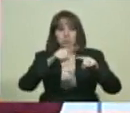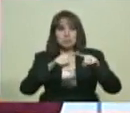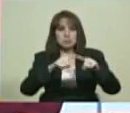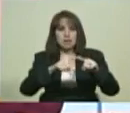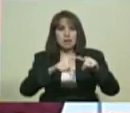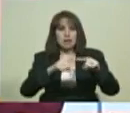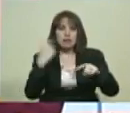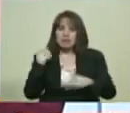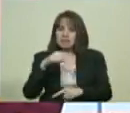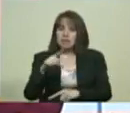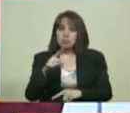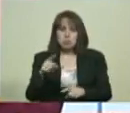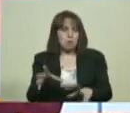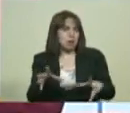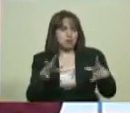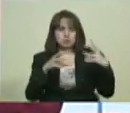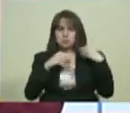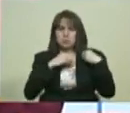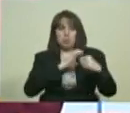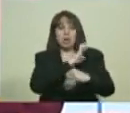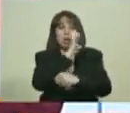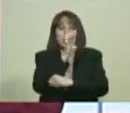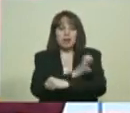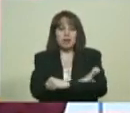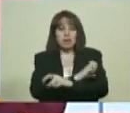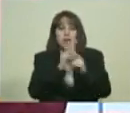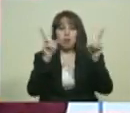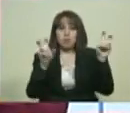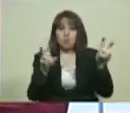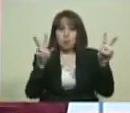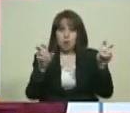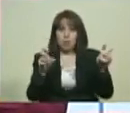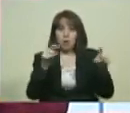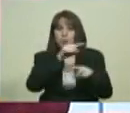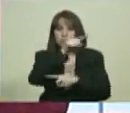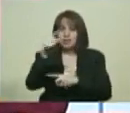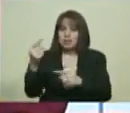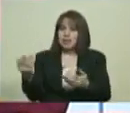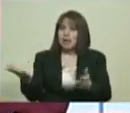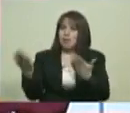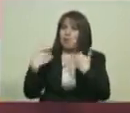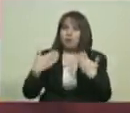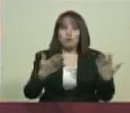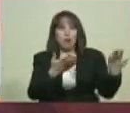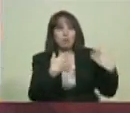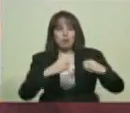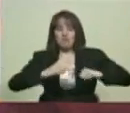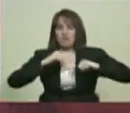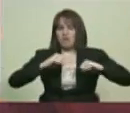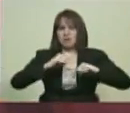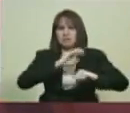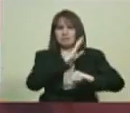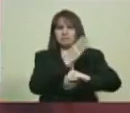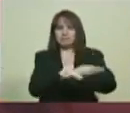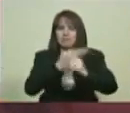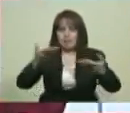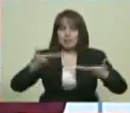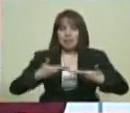una energía renovada. Ustedes han cargado las pilas con los voltios más poderosos que se pueda